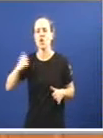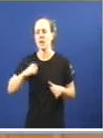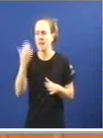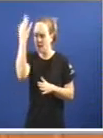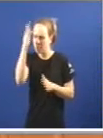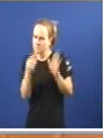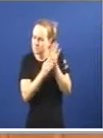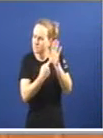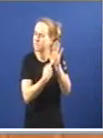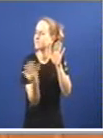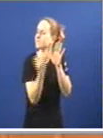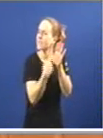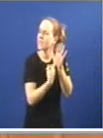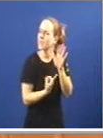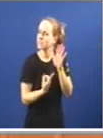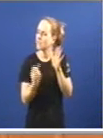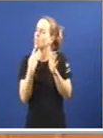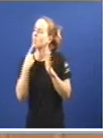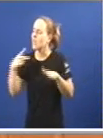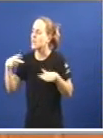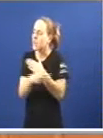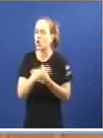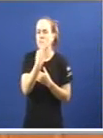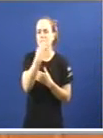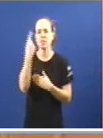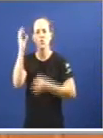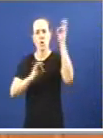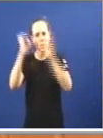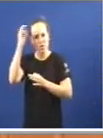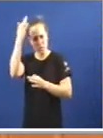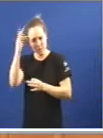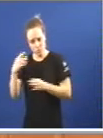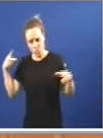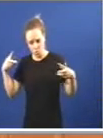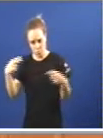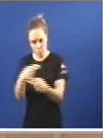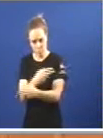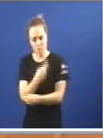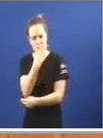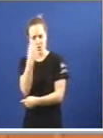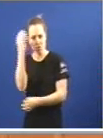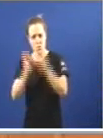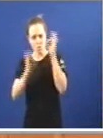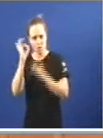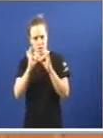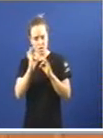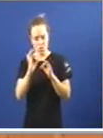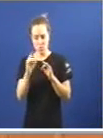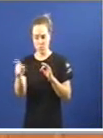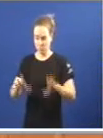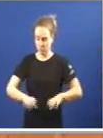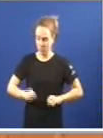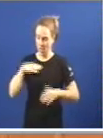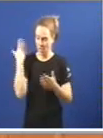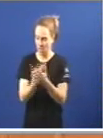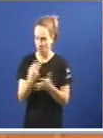díganos por qué mantenemos recortes del 21% sobre orzamento tanto de cuando ustedes llegaron uns orzamentos que no